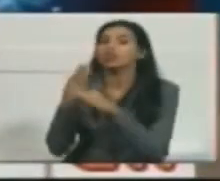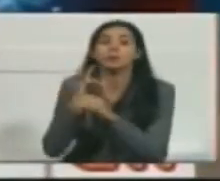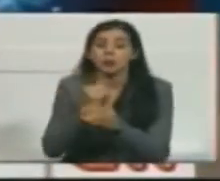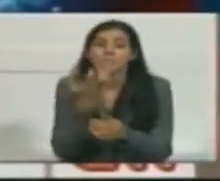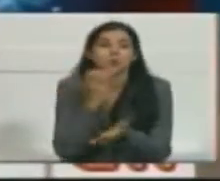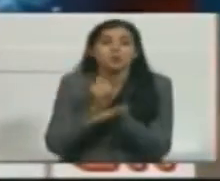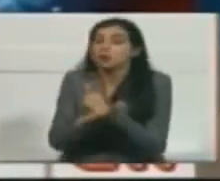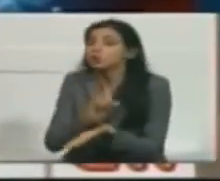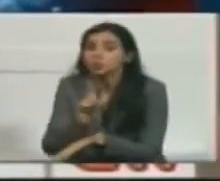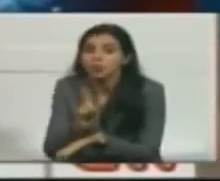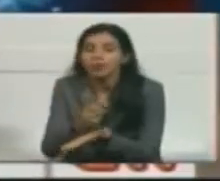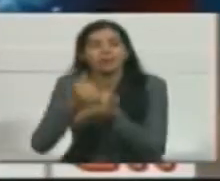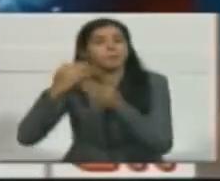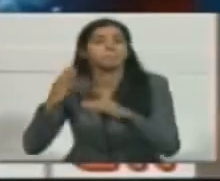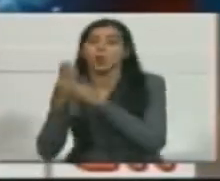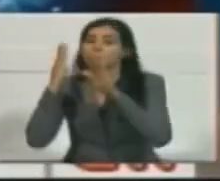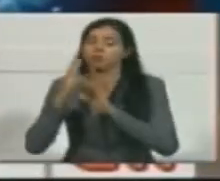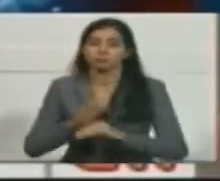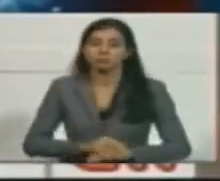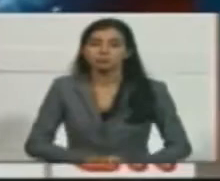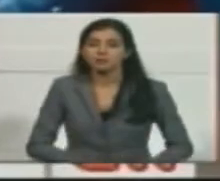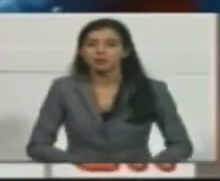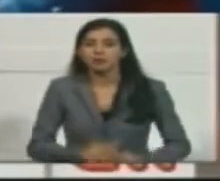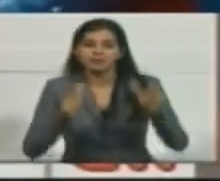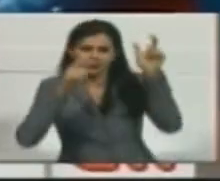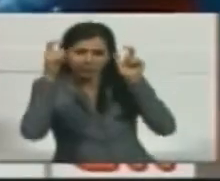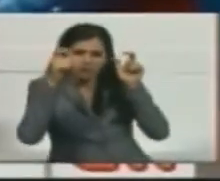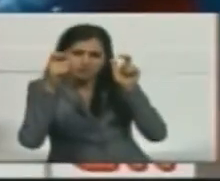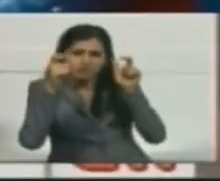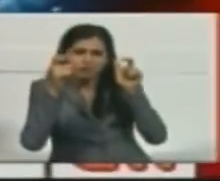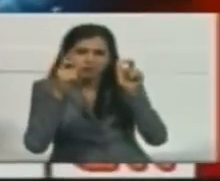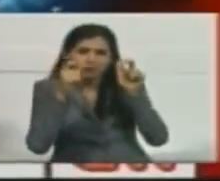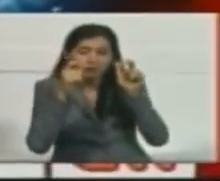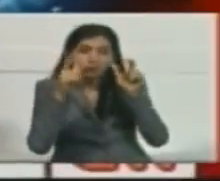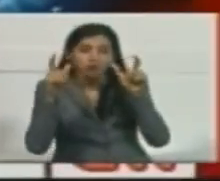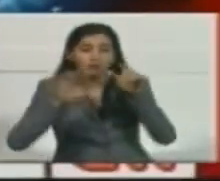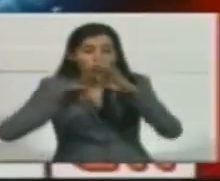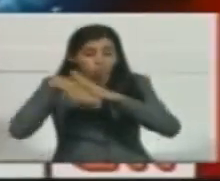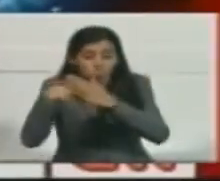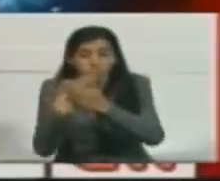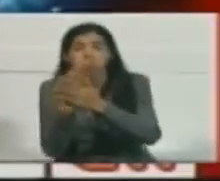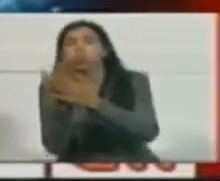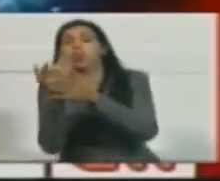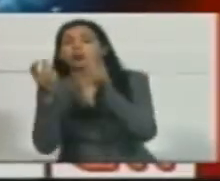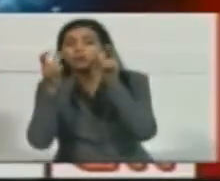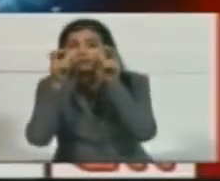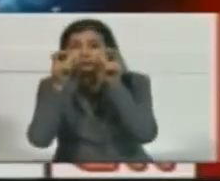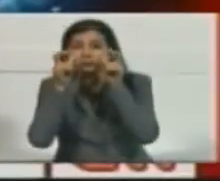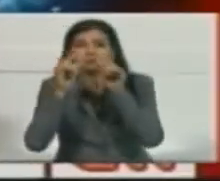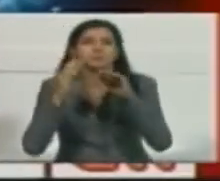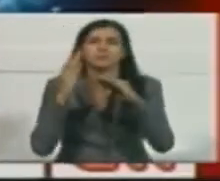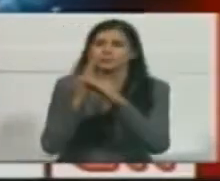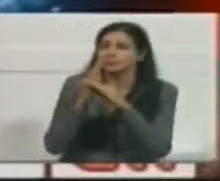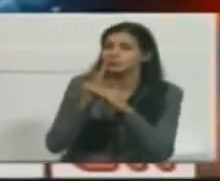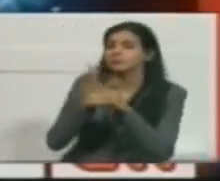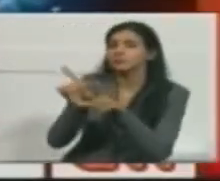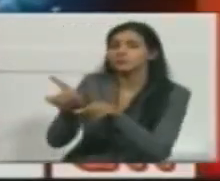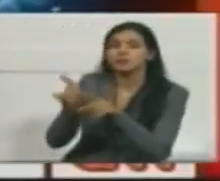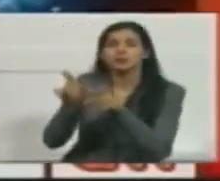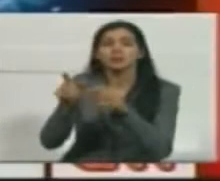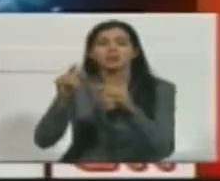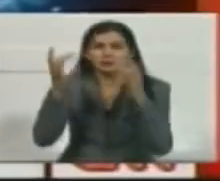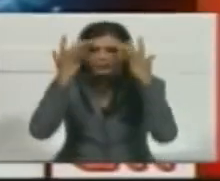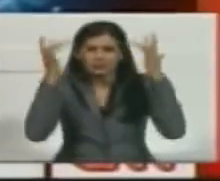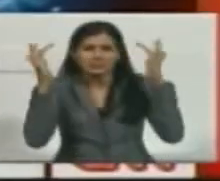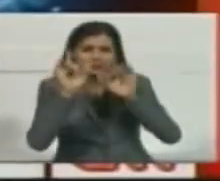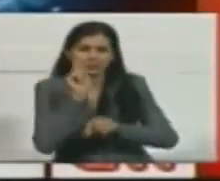líder venezolano. El chavista, como dicen, el chavista trasnochado, que ya no es madurista. Se le va el tren, Fernando. ¿Cómo? ¿Existe la capacidad para integrarlo?